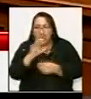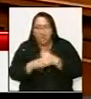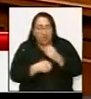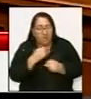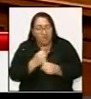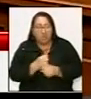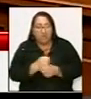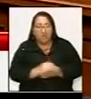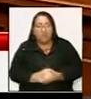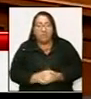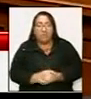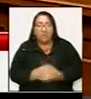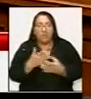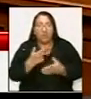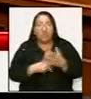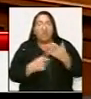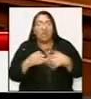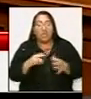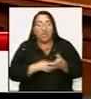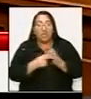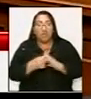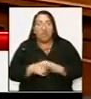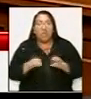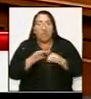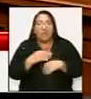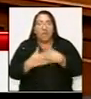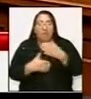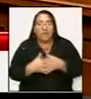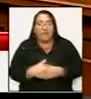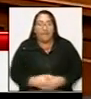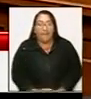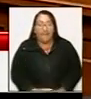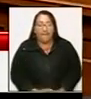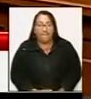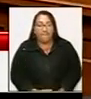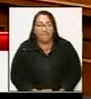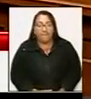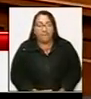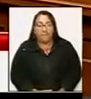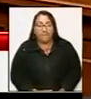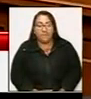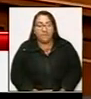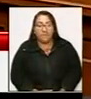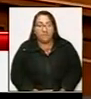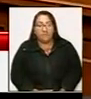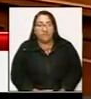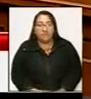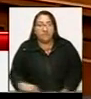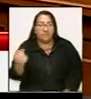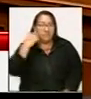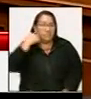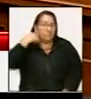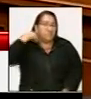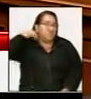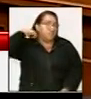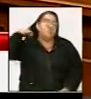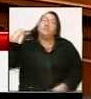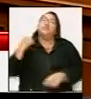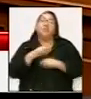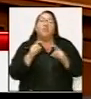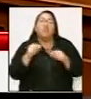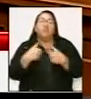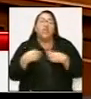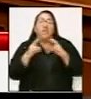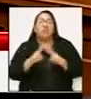años, cosa que sería, digamos, un avance bastante notable. La pregunta sobre esto que yo tengo es si ustedes tienen